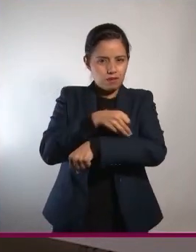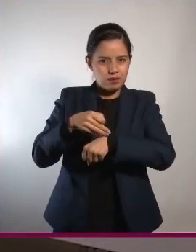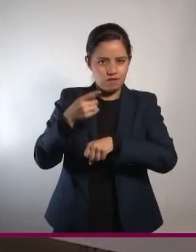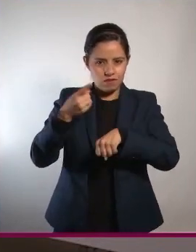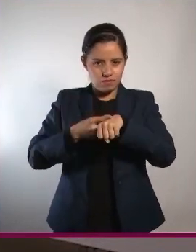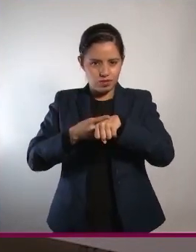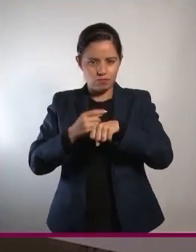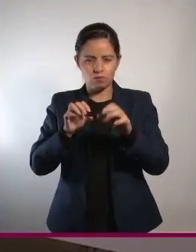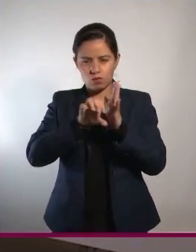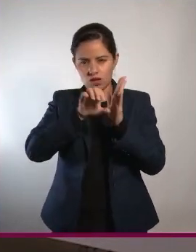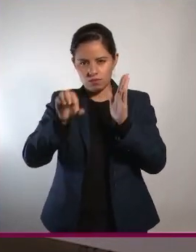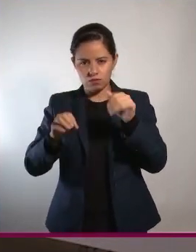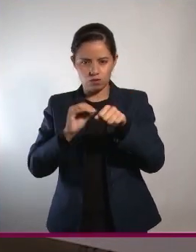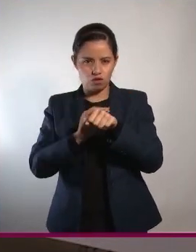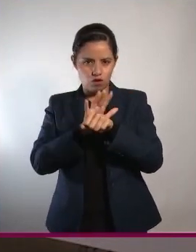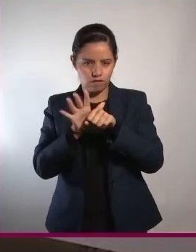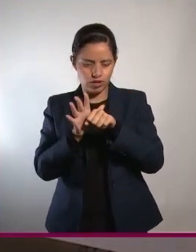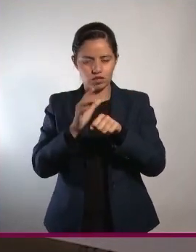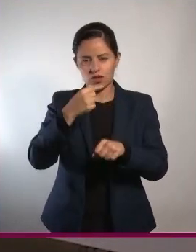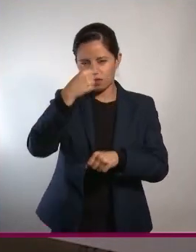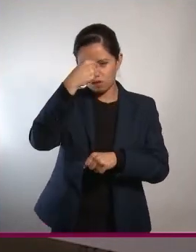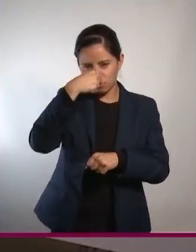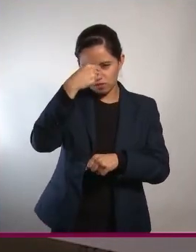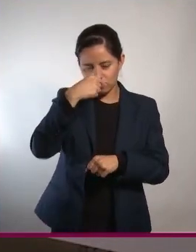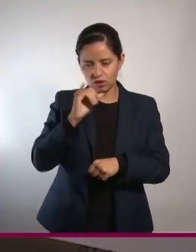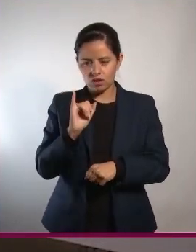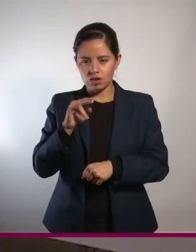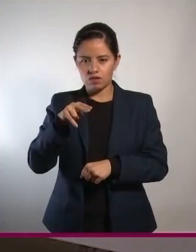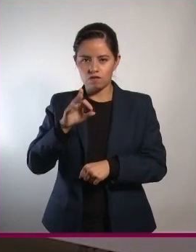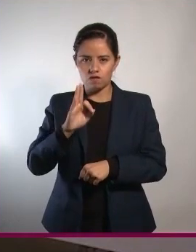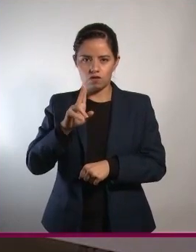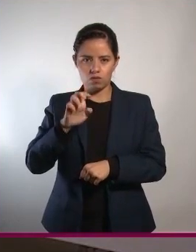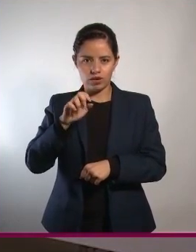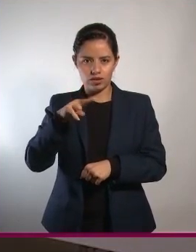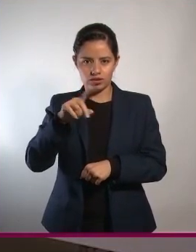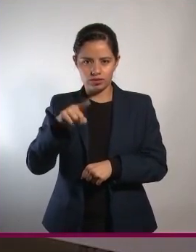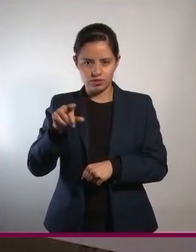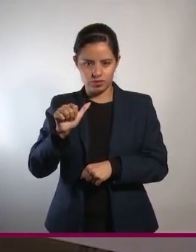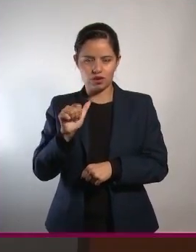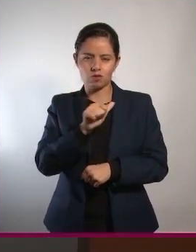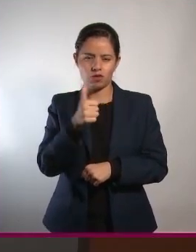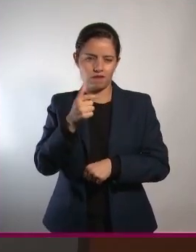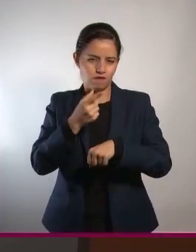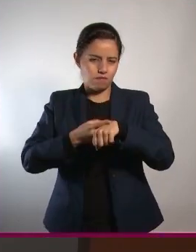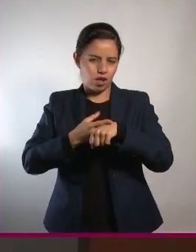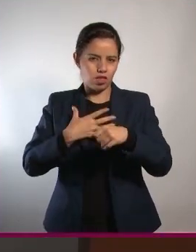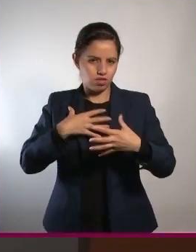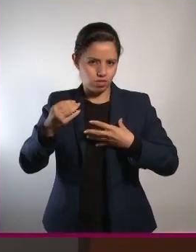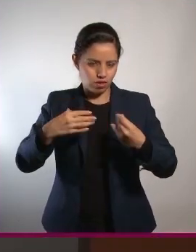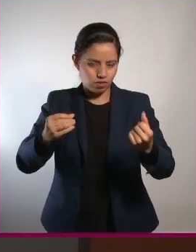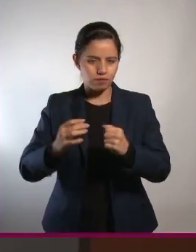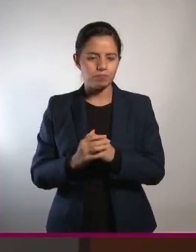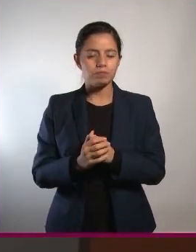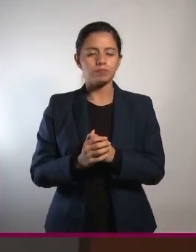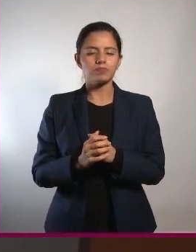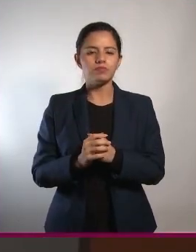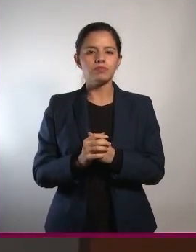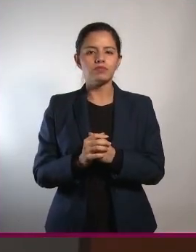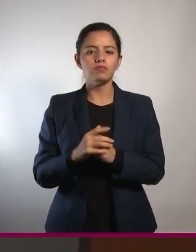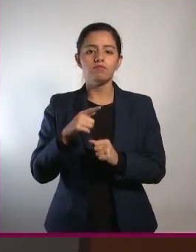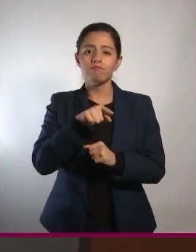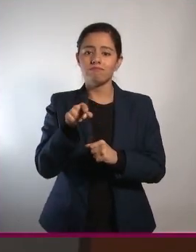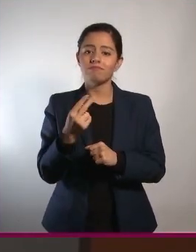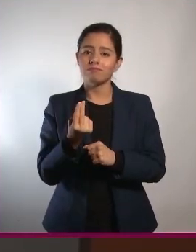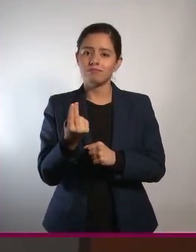el COVID-19, influenza y otras enfermedades infecciosas respiratorias, debemos considerar que tenemos